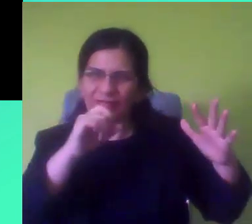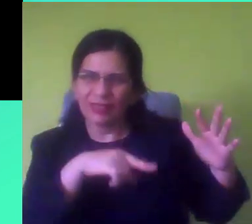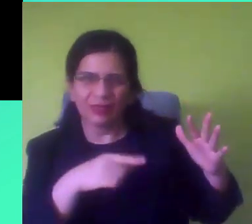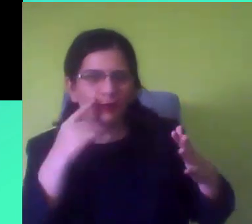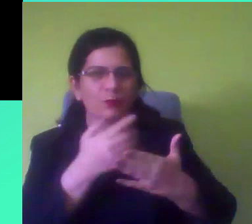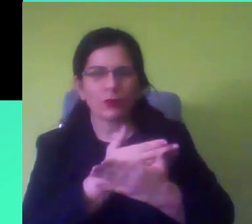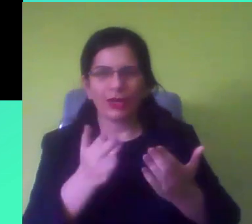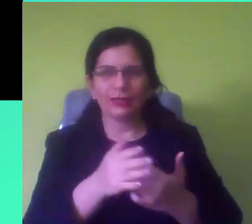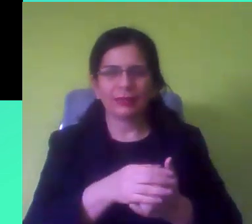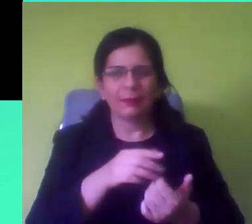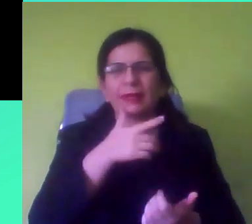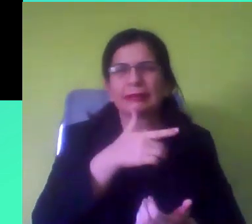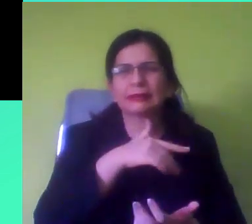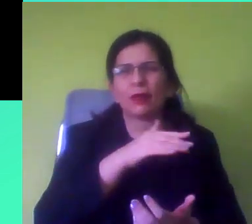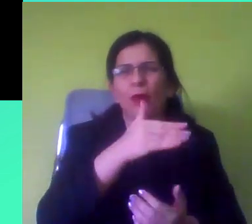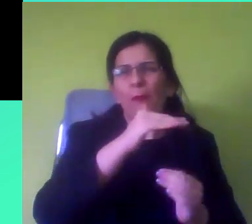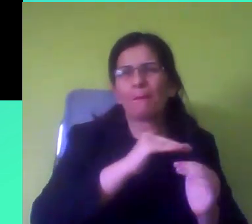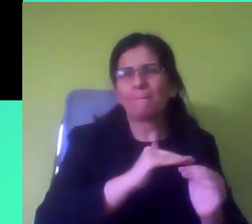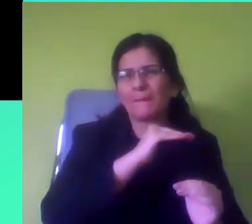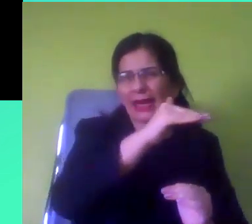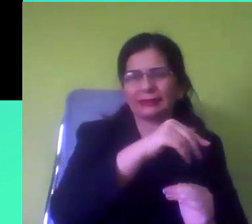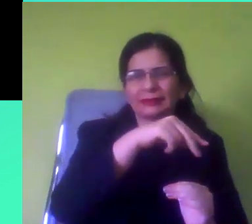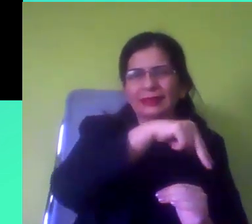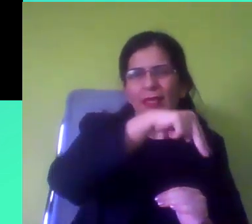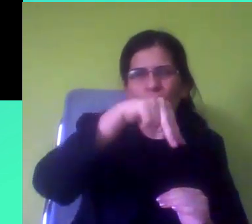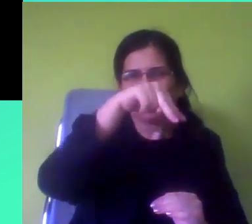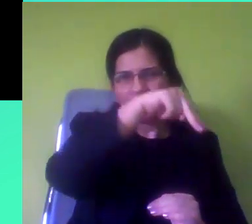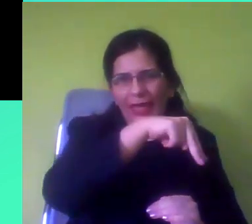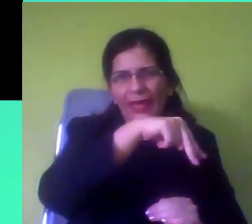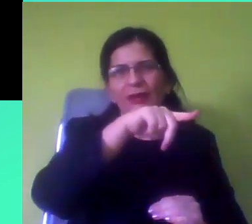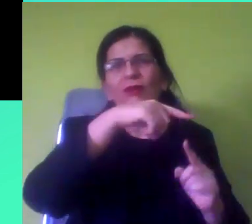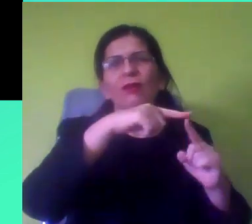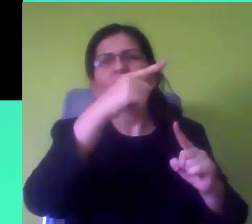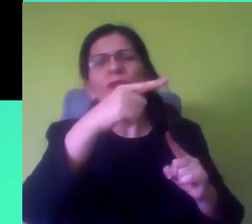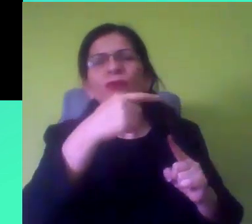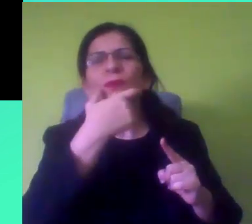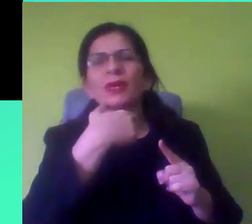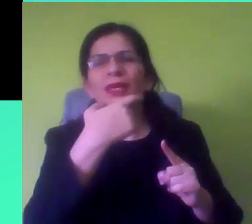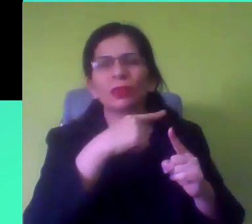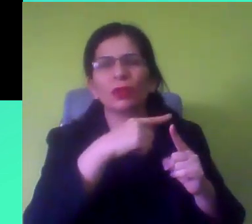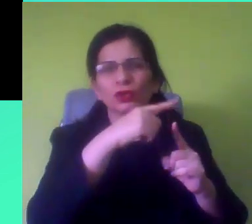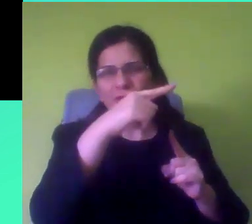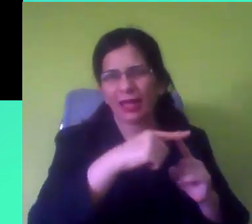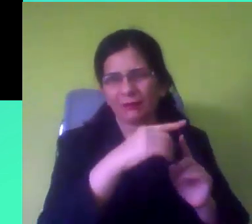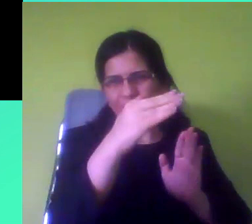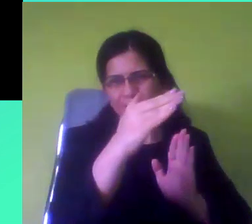del límite entre Neuquén y Mendoza, como los Andes áridos.